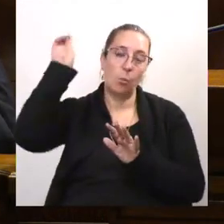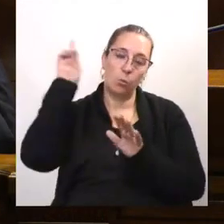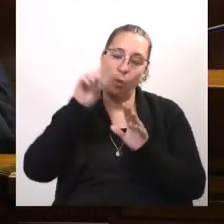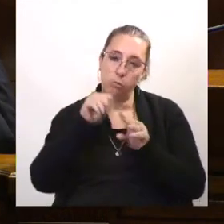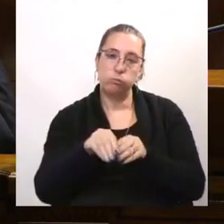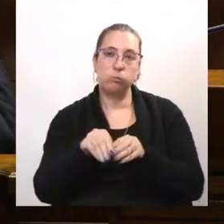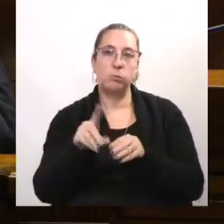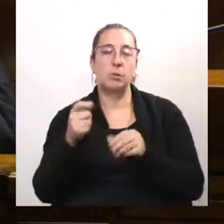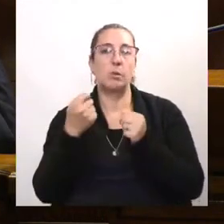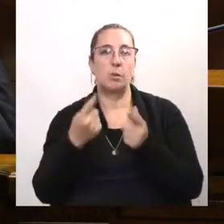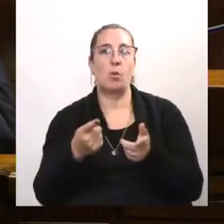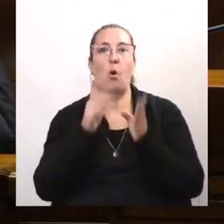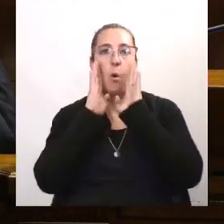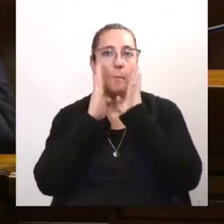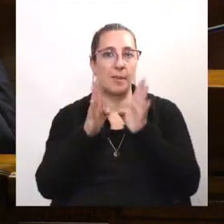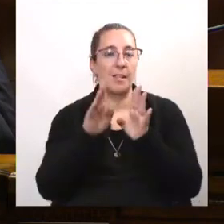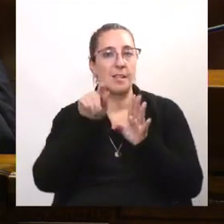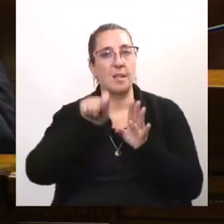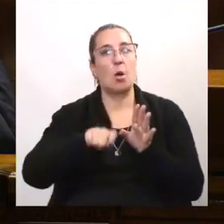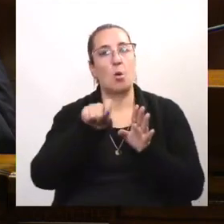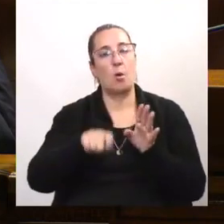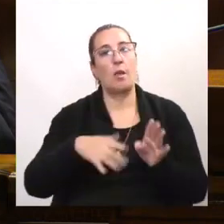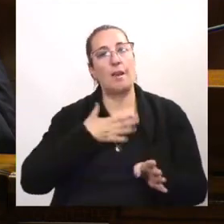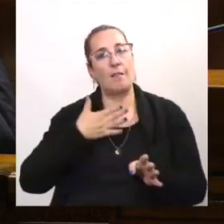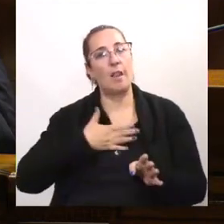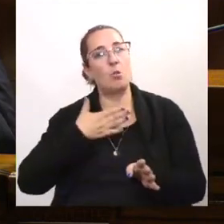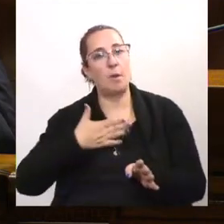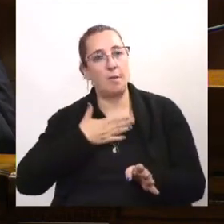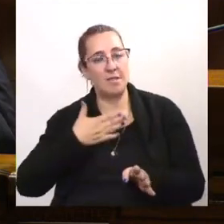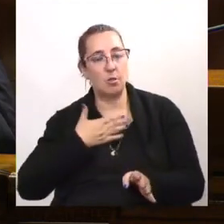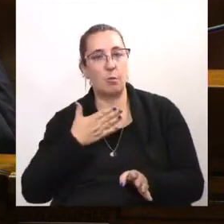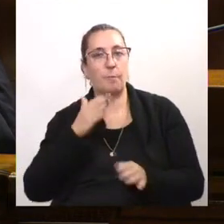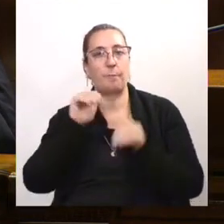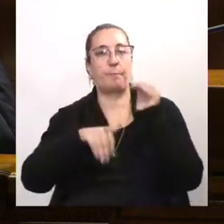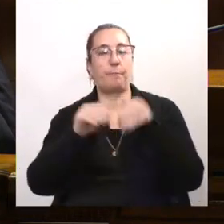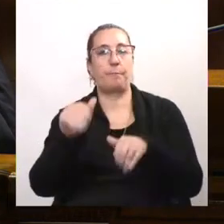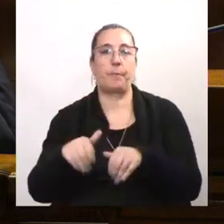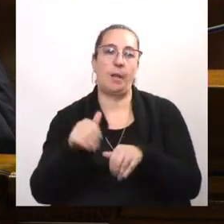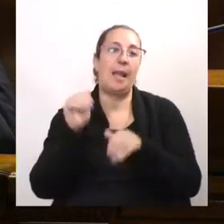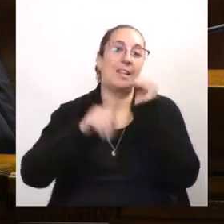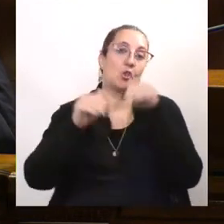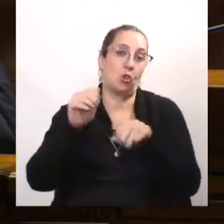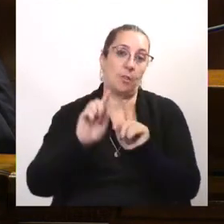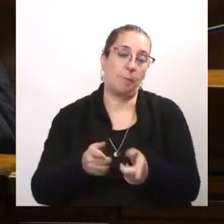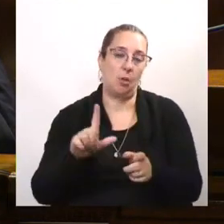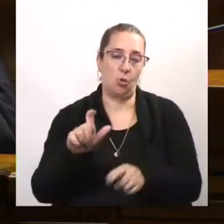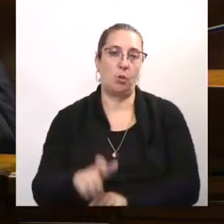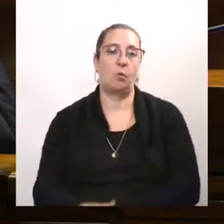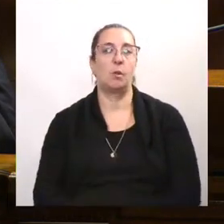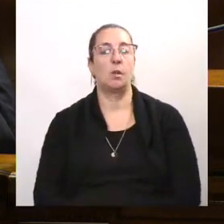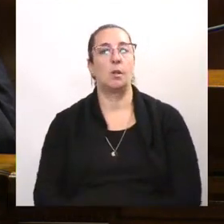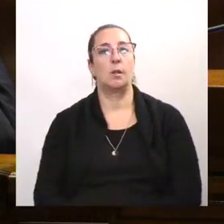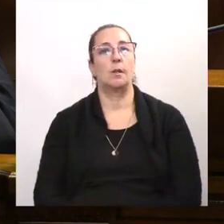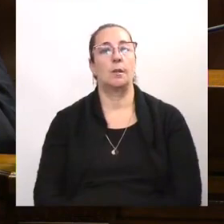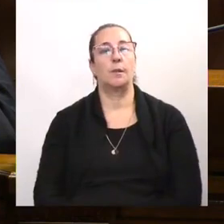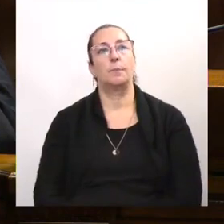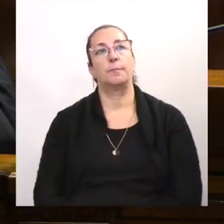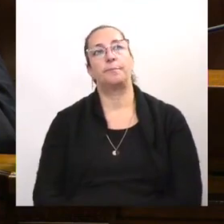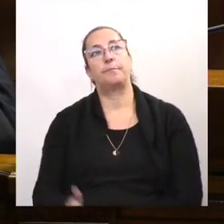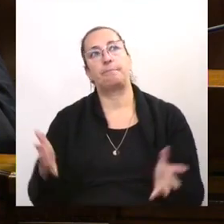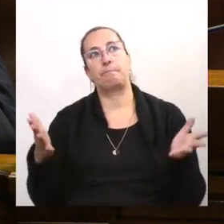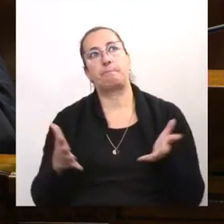pero le dio la gran competencia de ser juez de referéndum y plebiscito, y bueno, y de las elecciones, por supuesto. Ahora, la